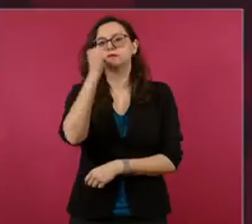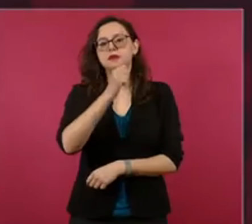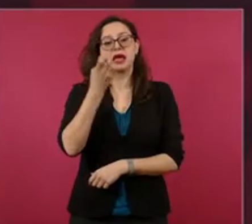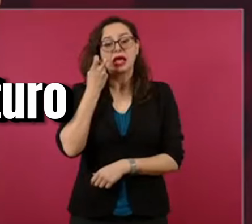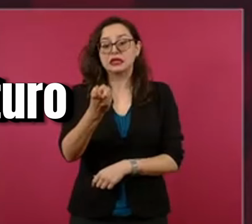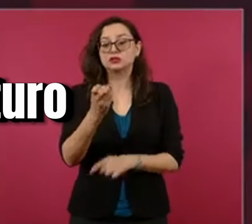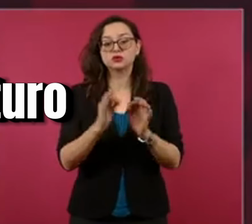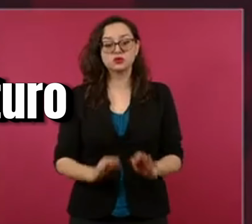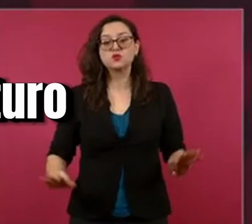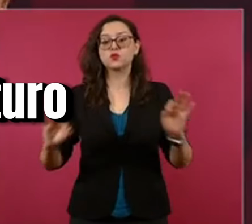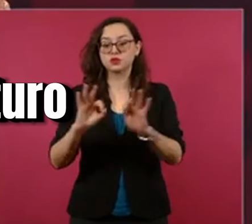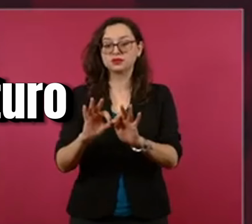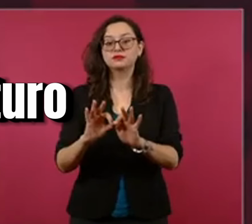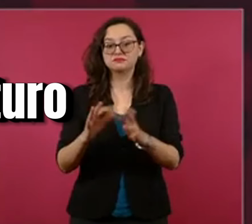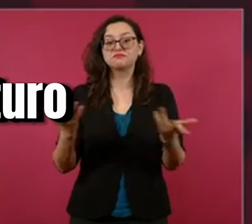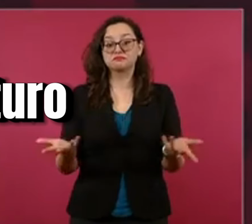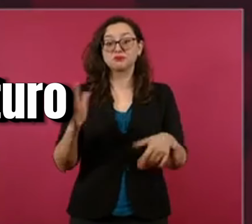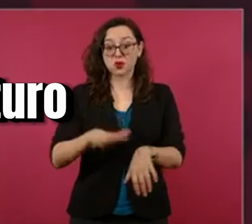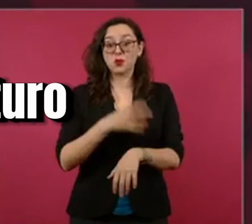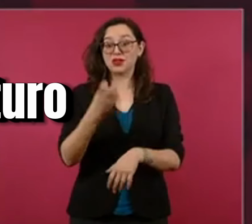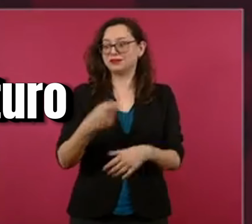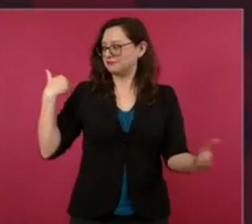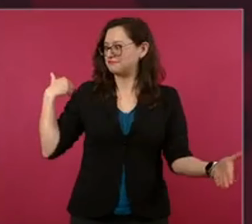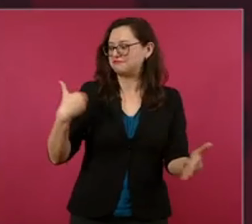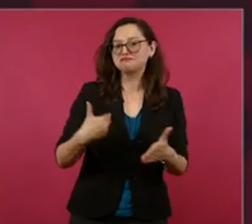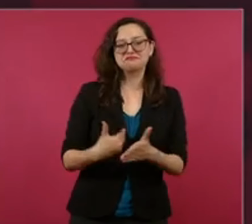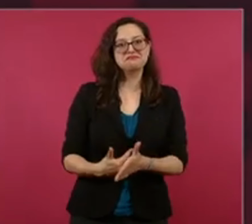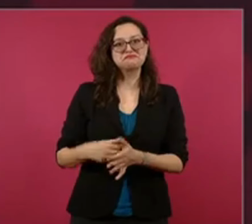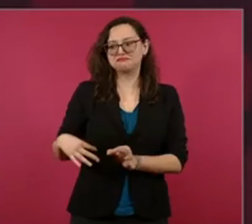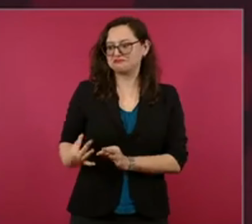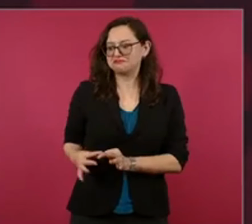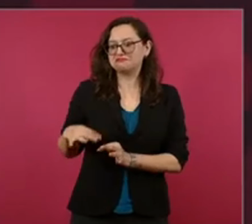en la campaña, en el resultado de la elección y en el futuro del país.